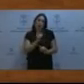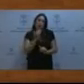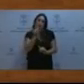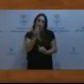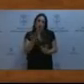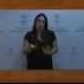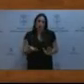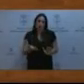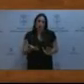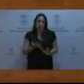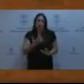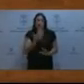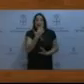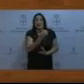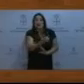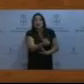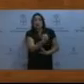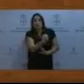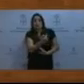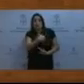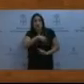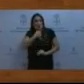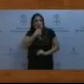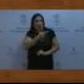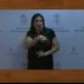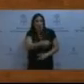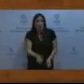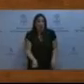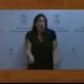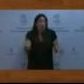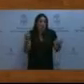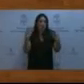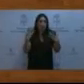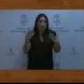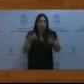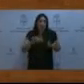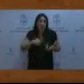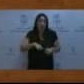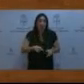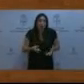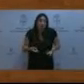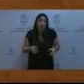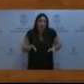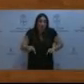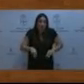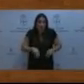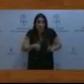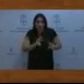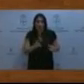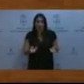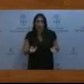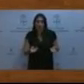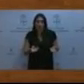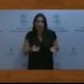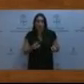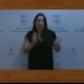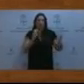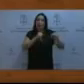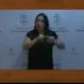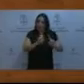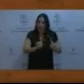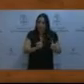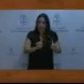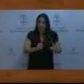no nos hagan ni caso, que no les afecta lo que les decimos. Hasta cierto punto lo tenemos que aceptar. No compartir, ni mucho